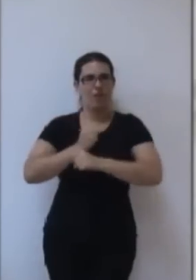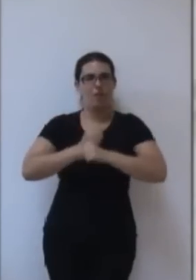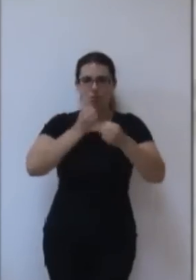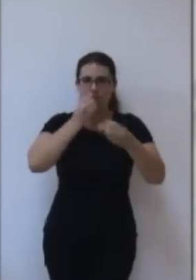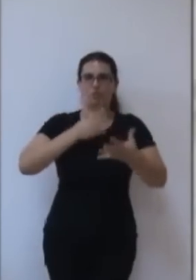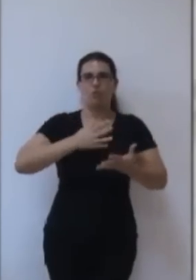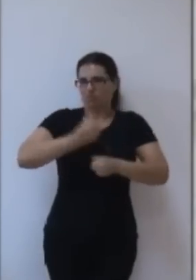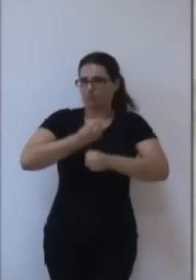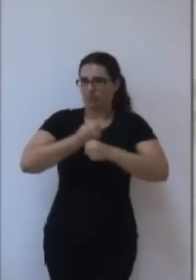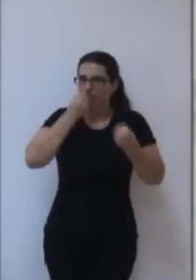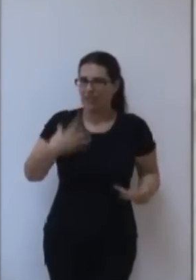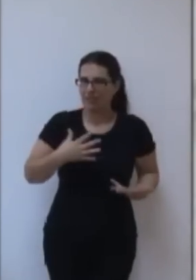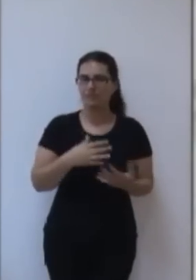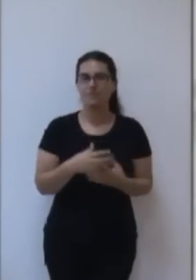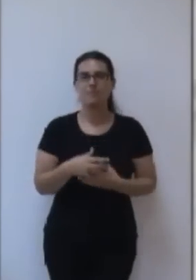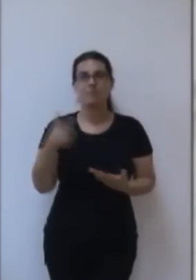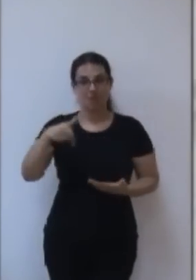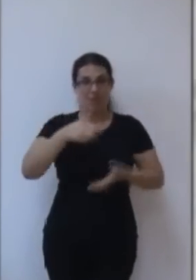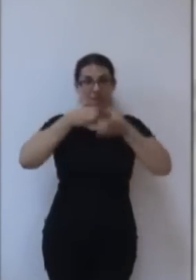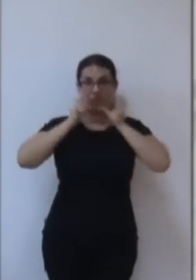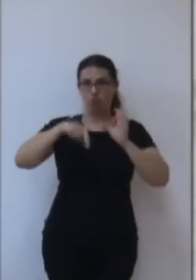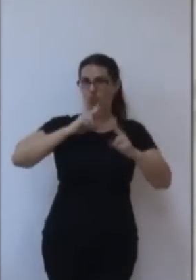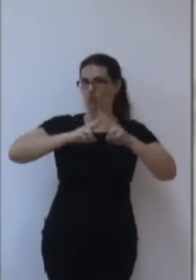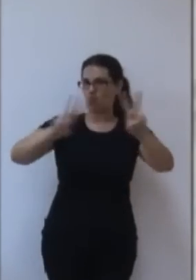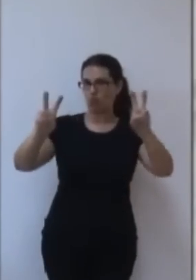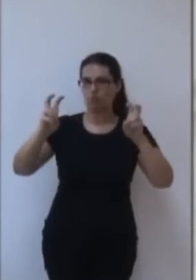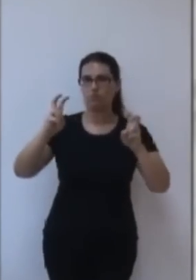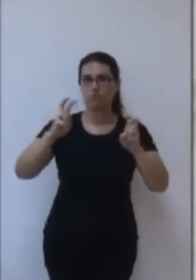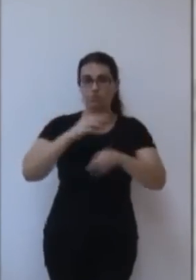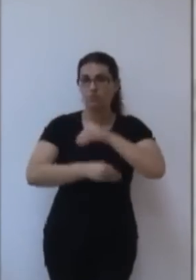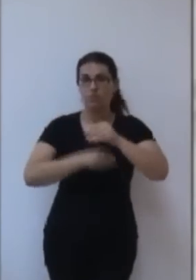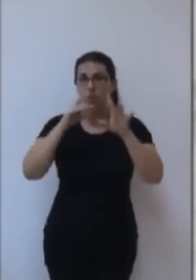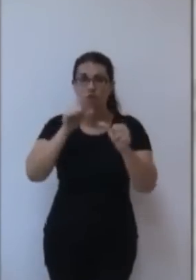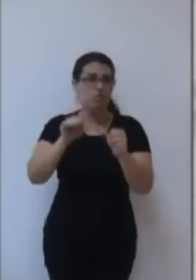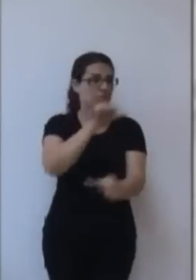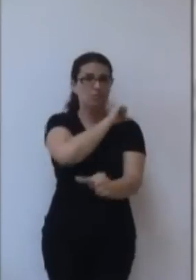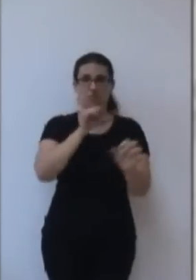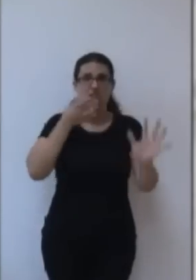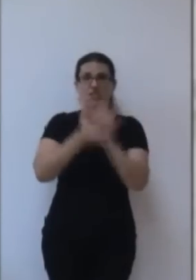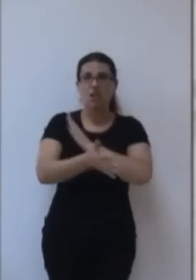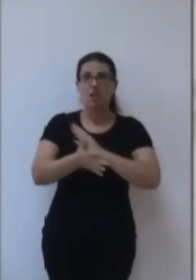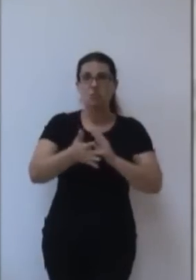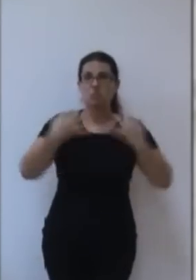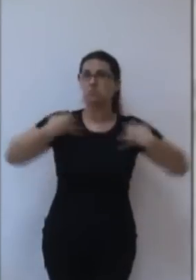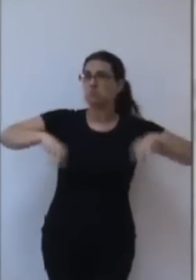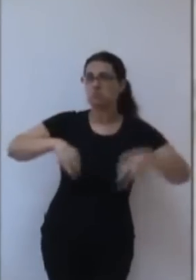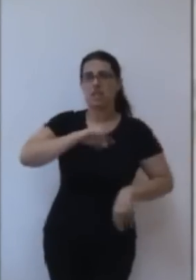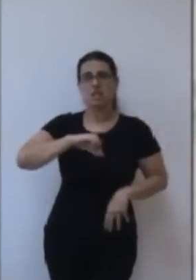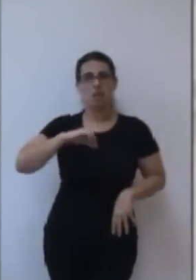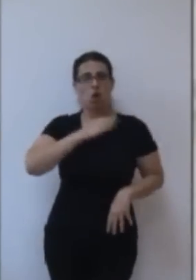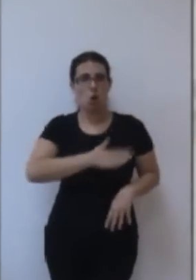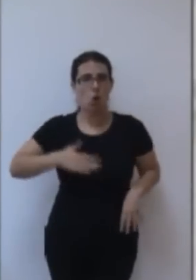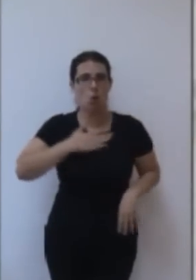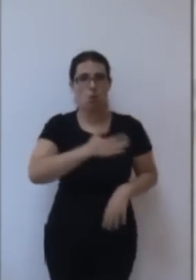trabajo. Es un desayuno como los que llevamos haciendo en la línea de sentirnos cómodos en casa, así nos lo han